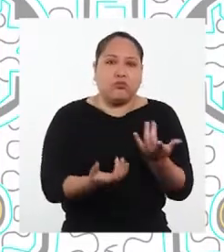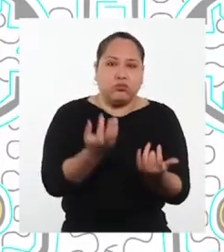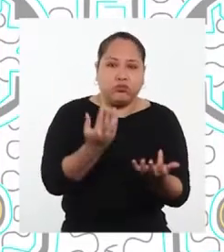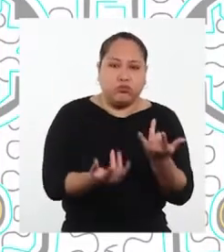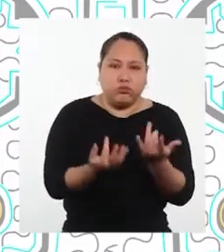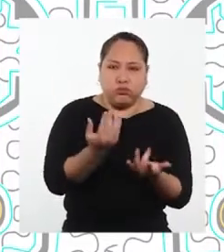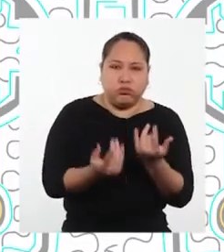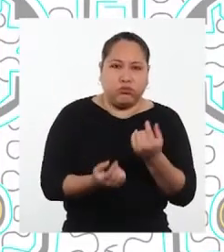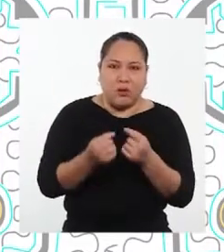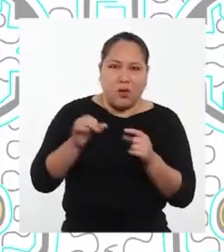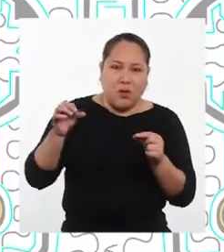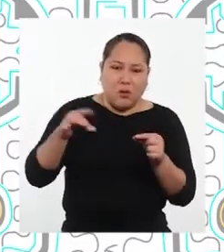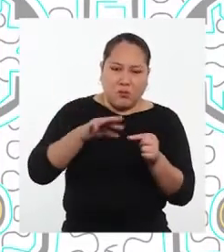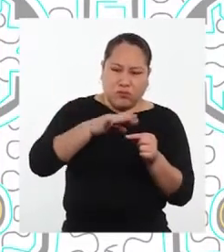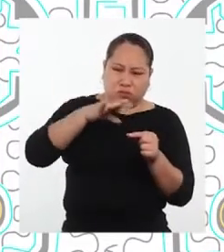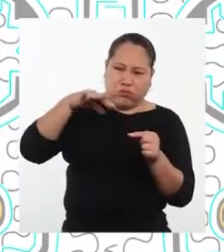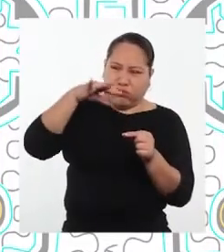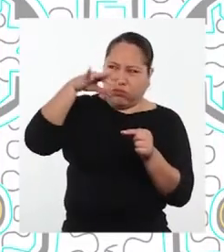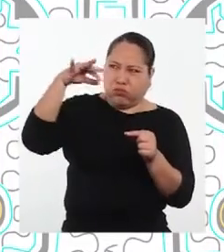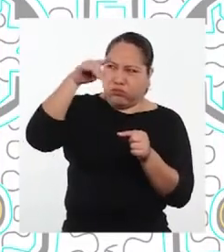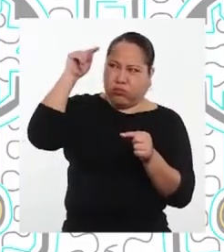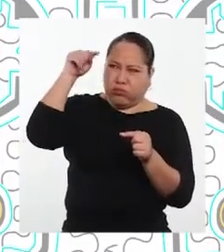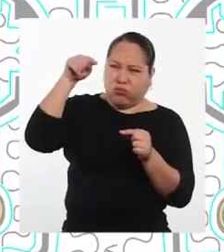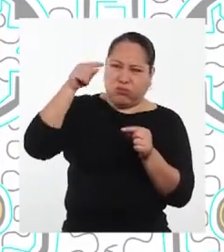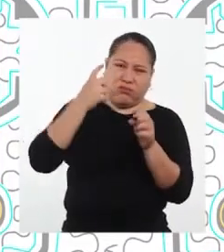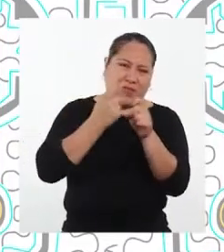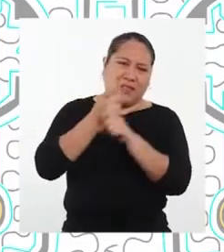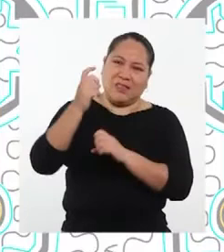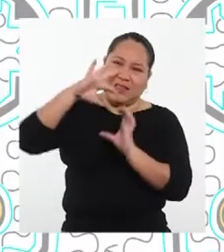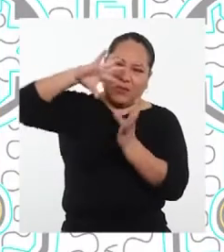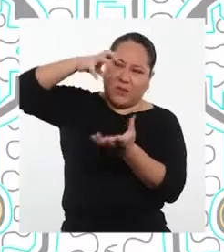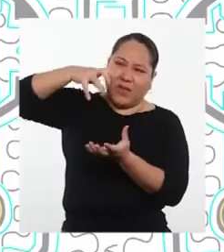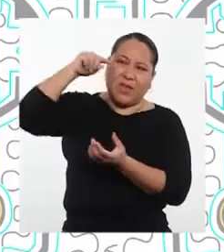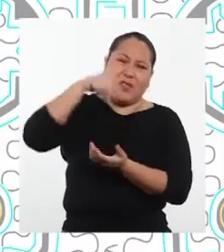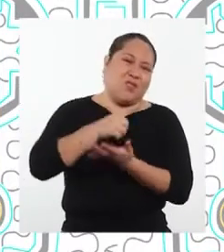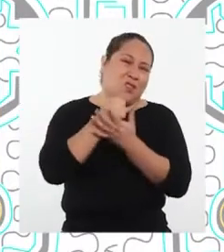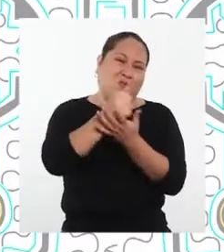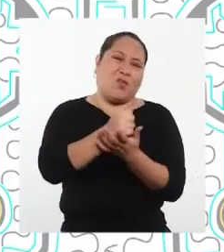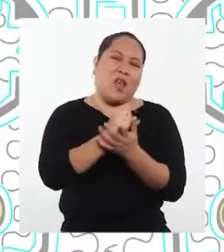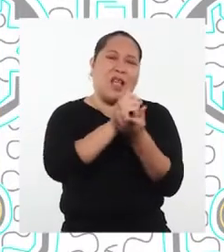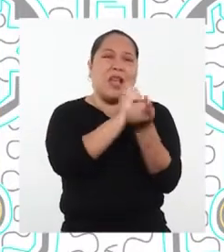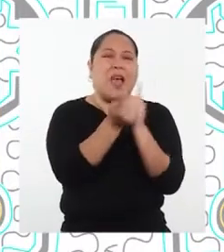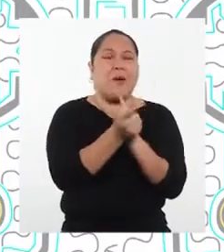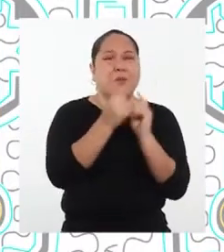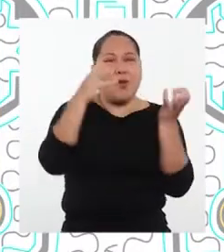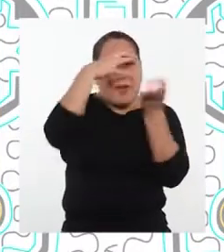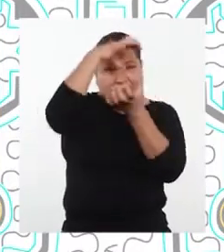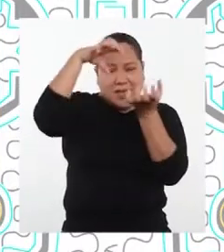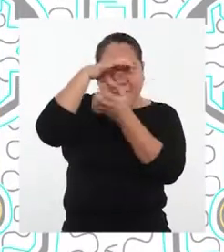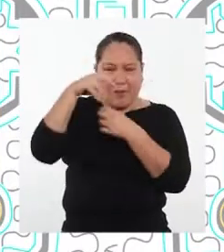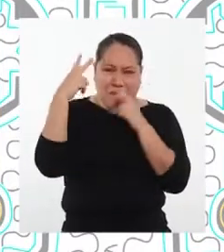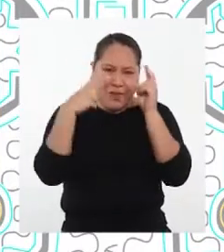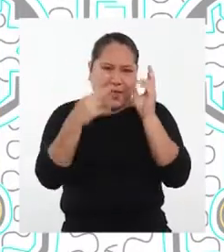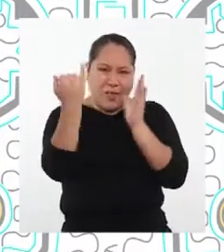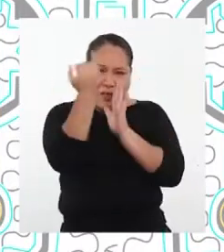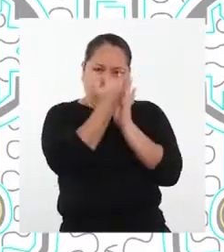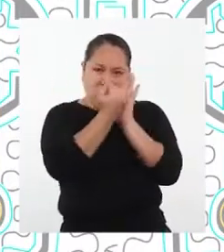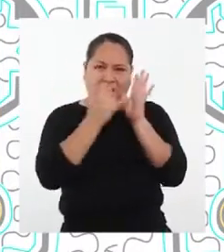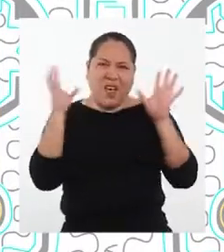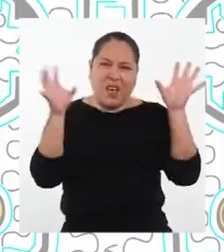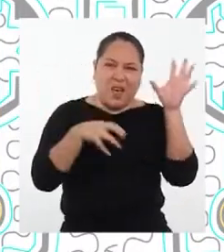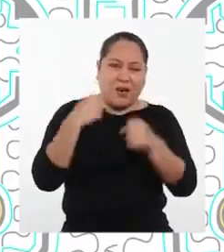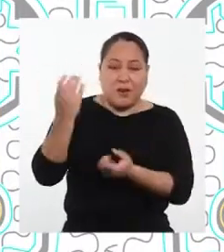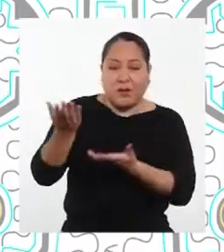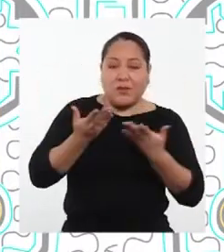y emiten gases que perjudican a nuestro planeta, lo que contribuye al cambio climático. Miren este gráfico que Decau nos entregó gracias